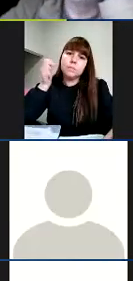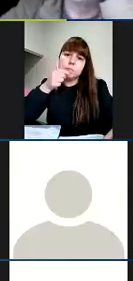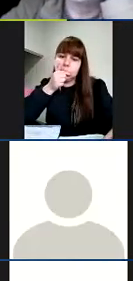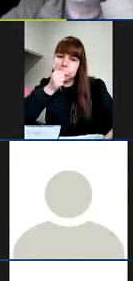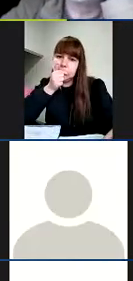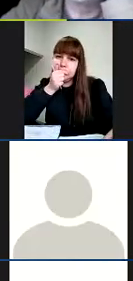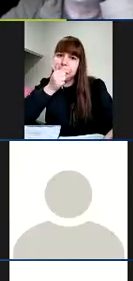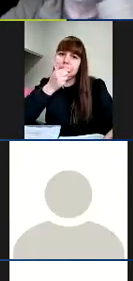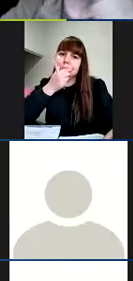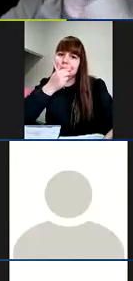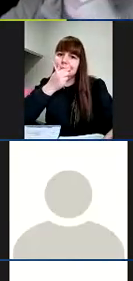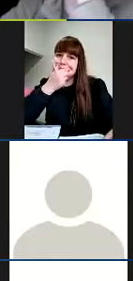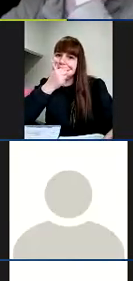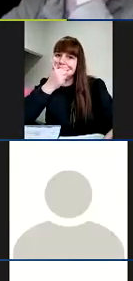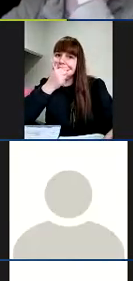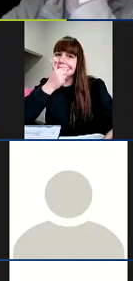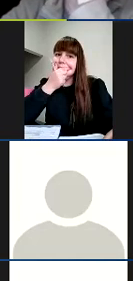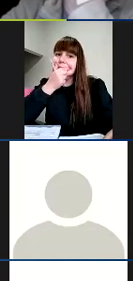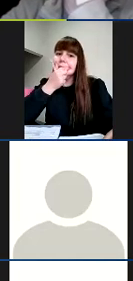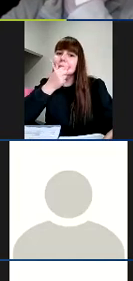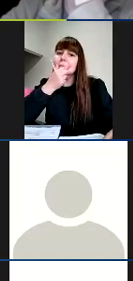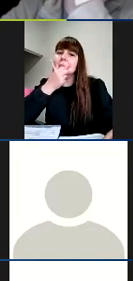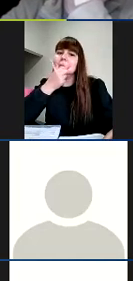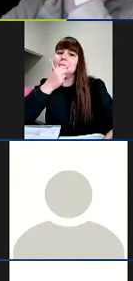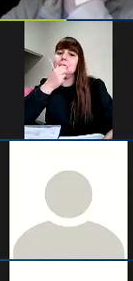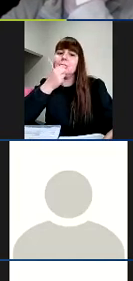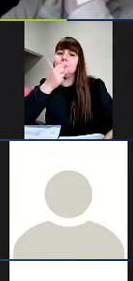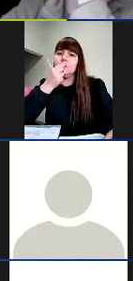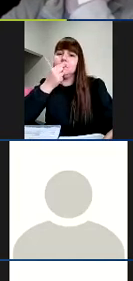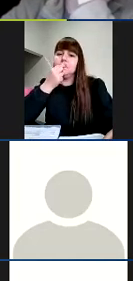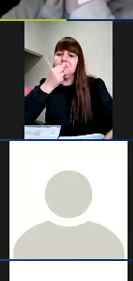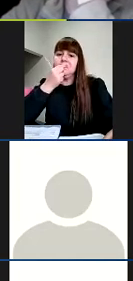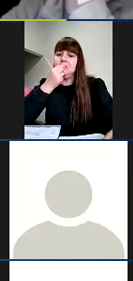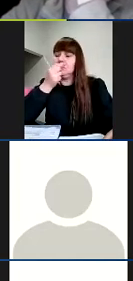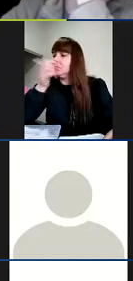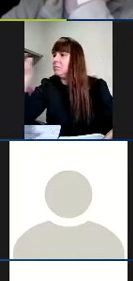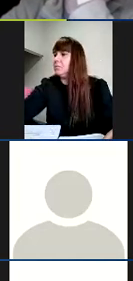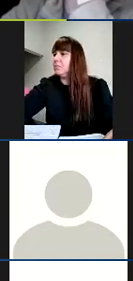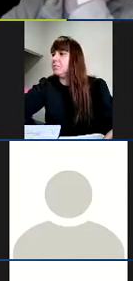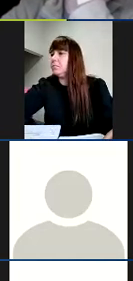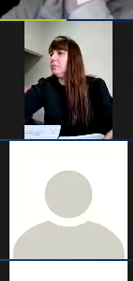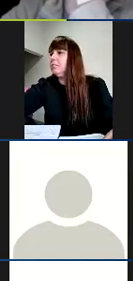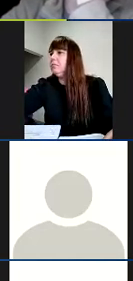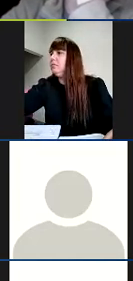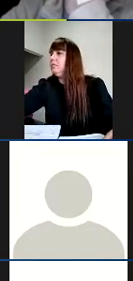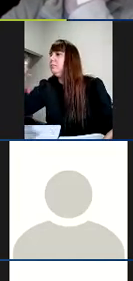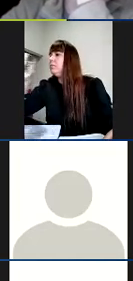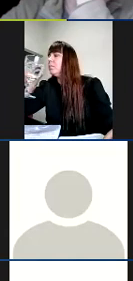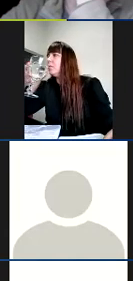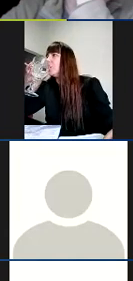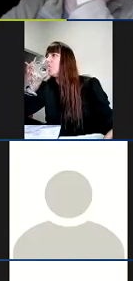en IGJ tarda 3 meses, entre que vos presentás la solicitud de cambio de sede social y